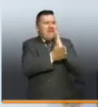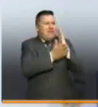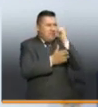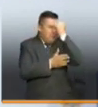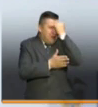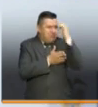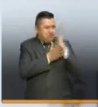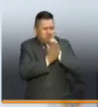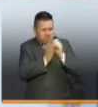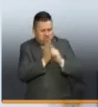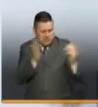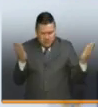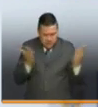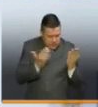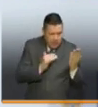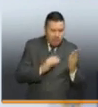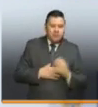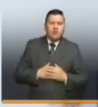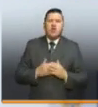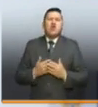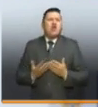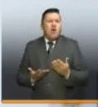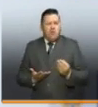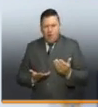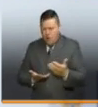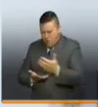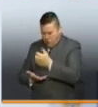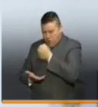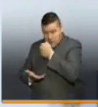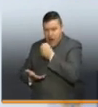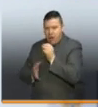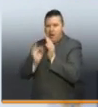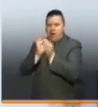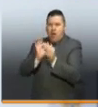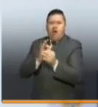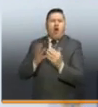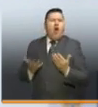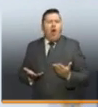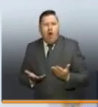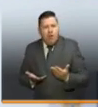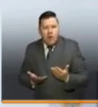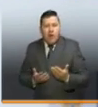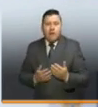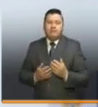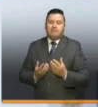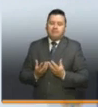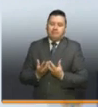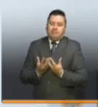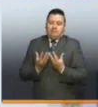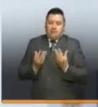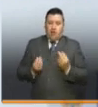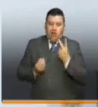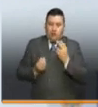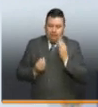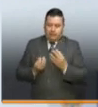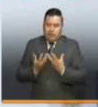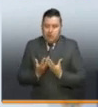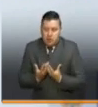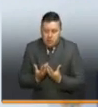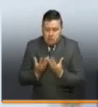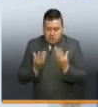cómo se va a dispersar este dinero cómo vamos a llegarle a la gente va a haber dos grupos un grupo de bancarizados gente que tiene